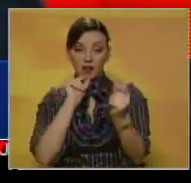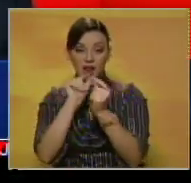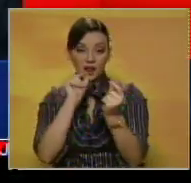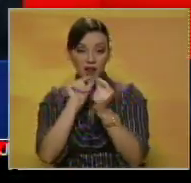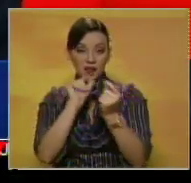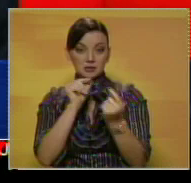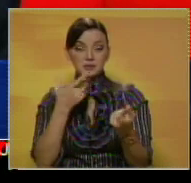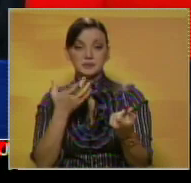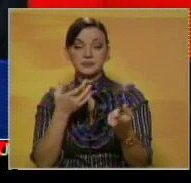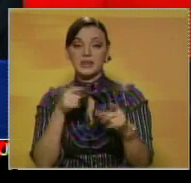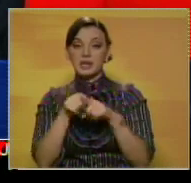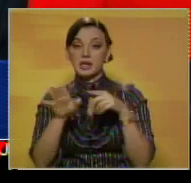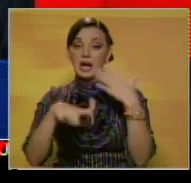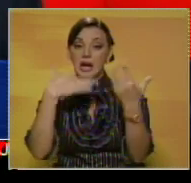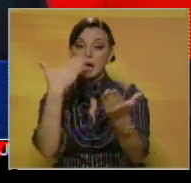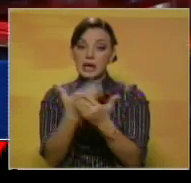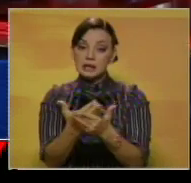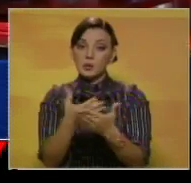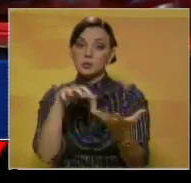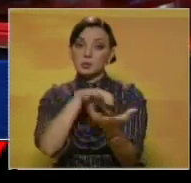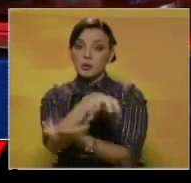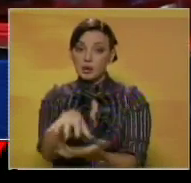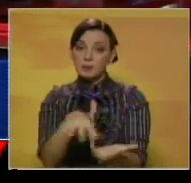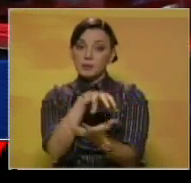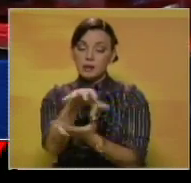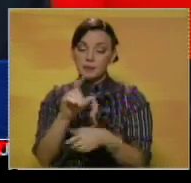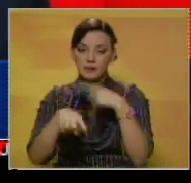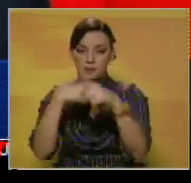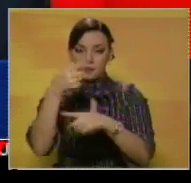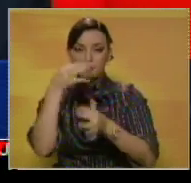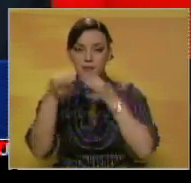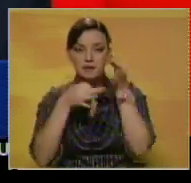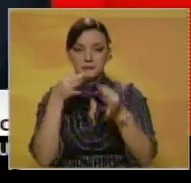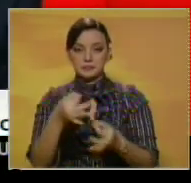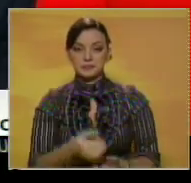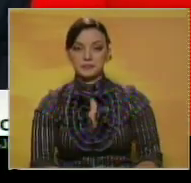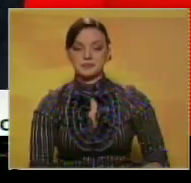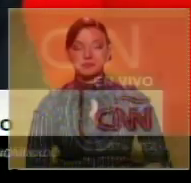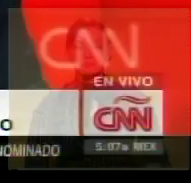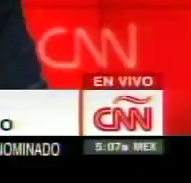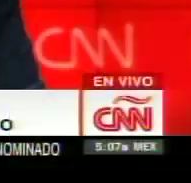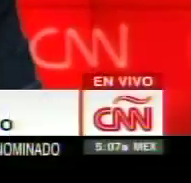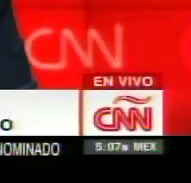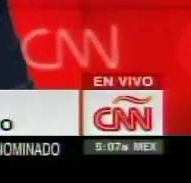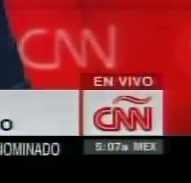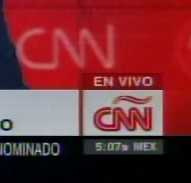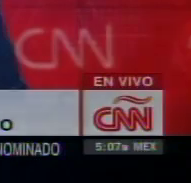republicano. ¿Hasta cuándo tanta polémica? En breve los detalles.